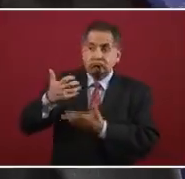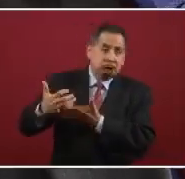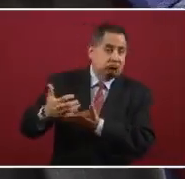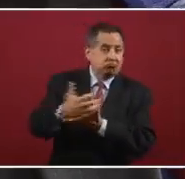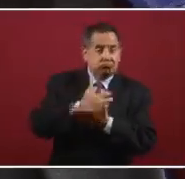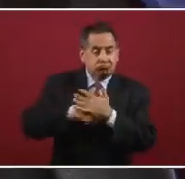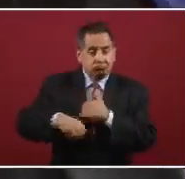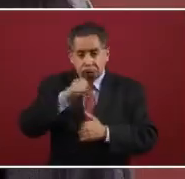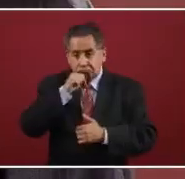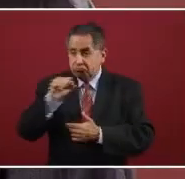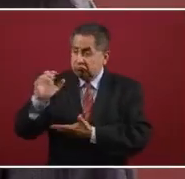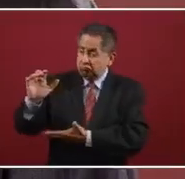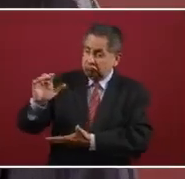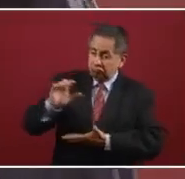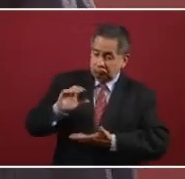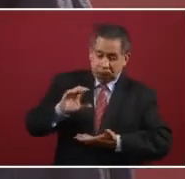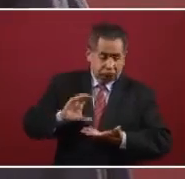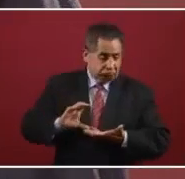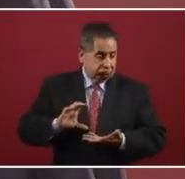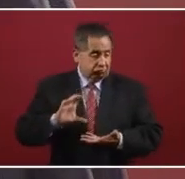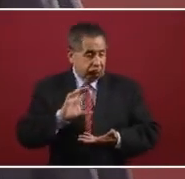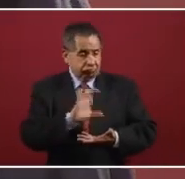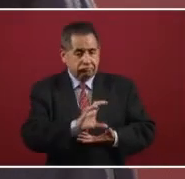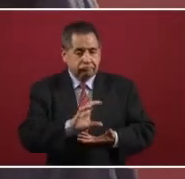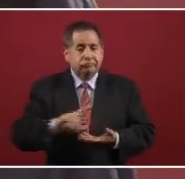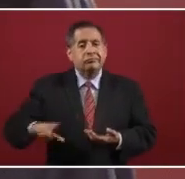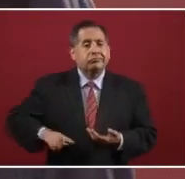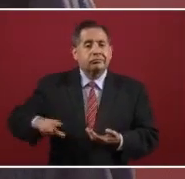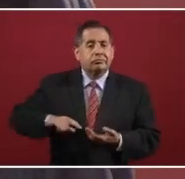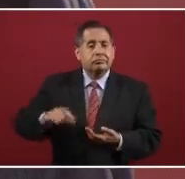petróleo, el gobierno de Calderón